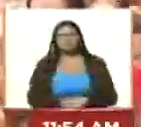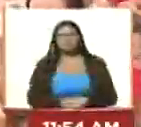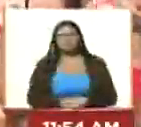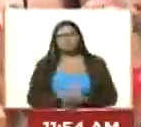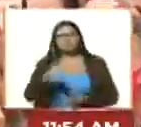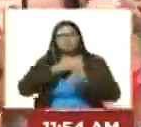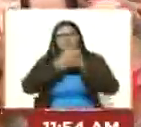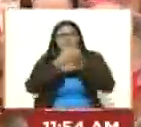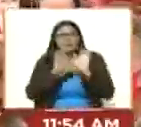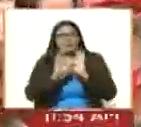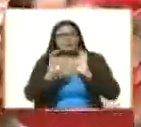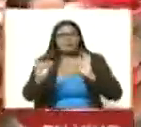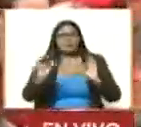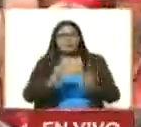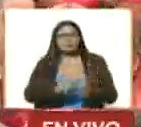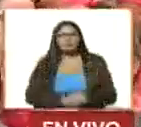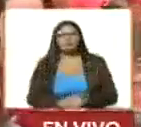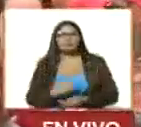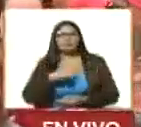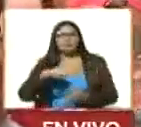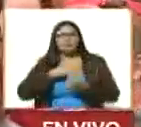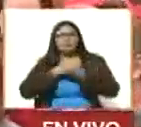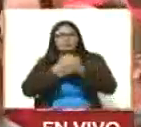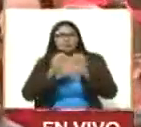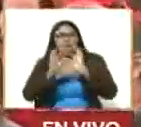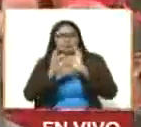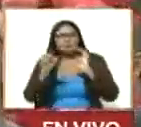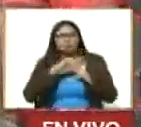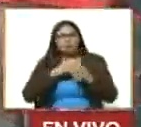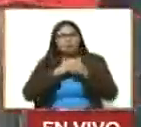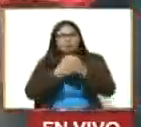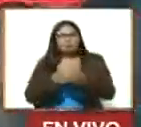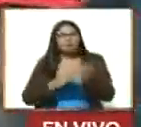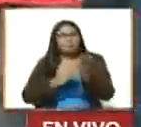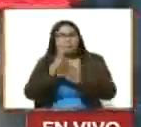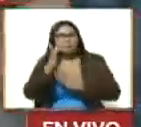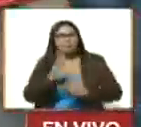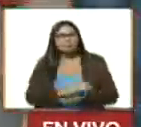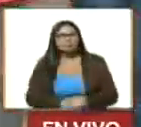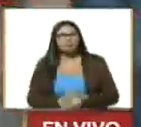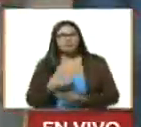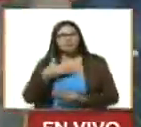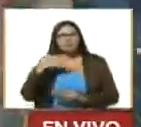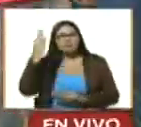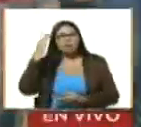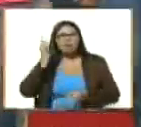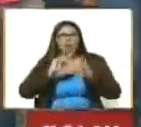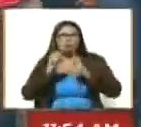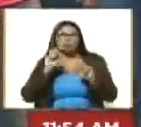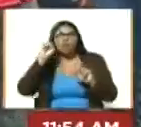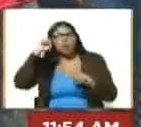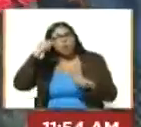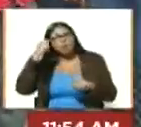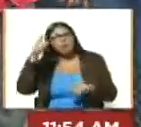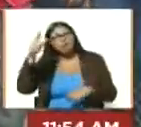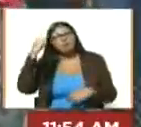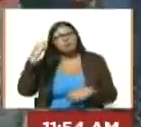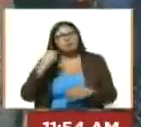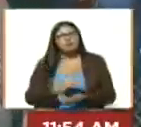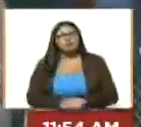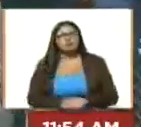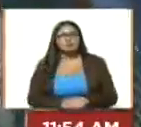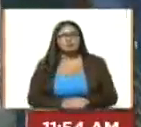Amor eterno, nuestro amor eterno a nuestro querido comandante. Sé que muchos se acuerdan de ese momento, ese día.